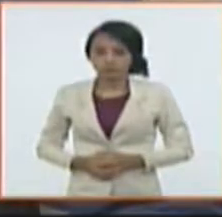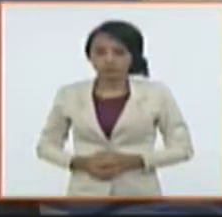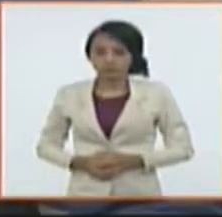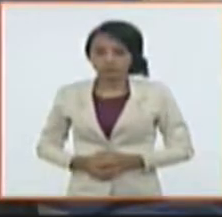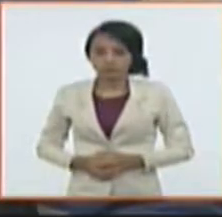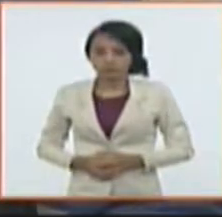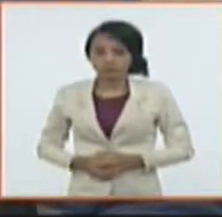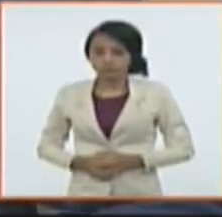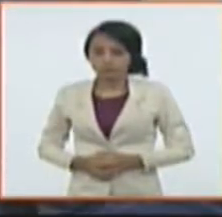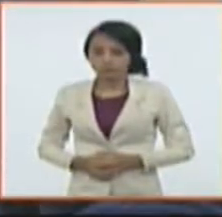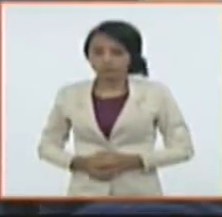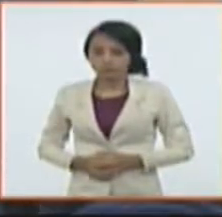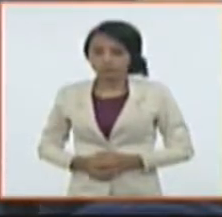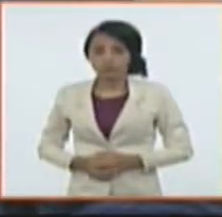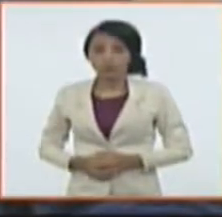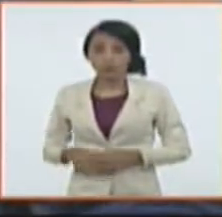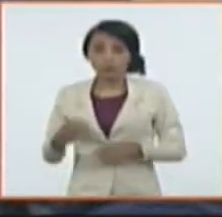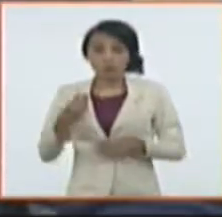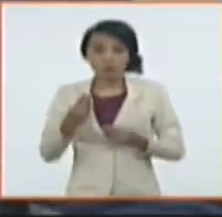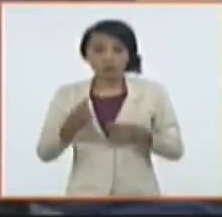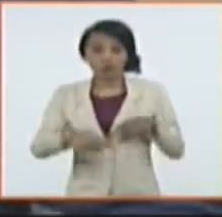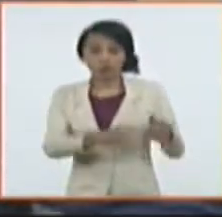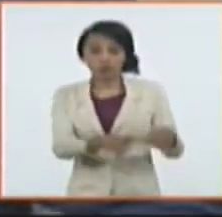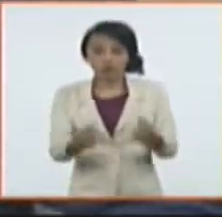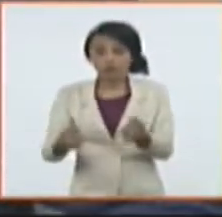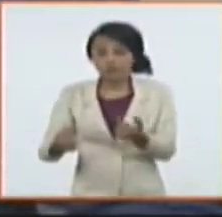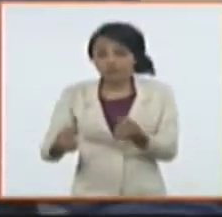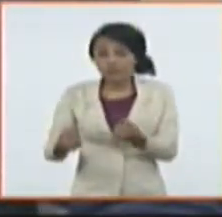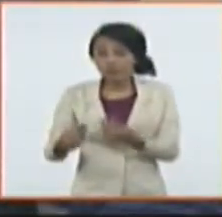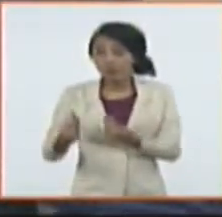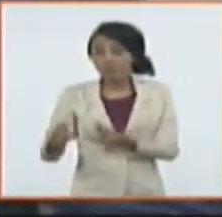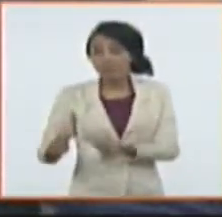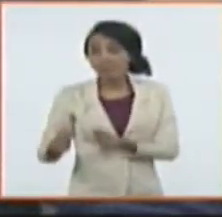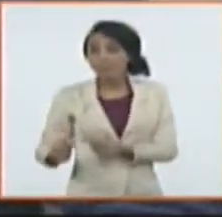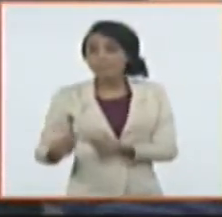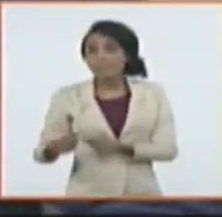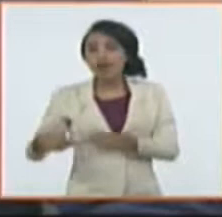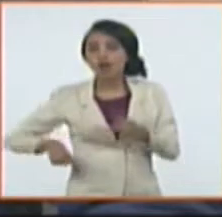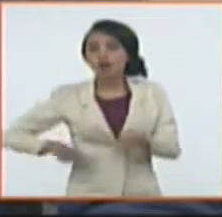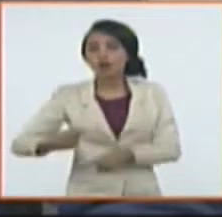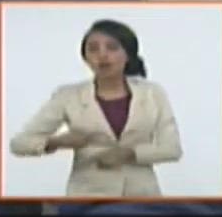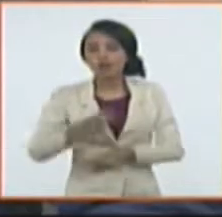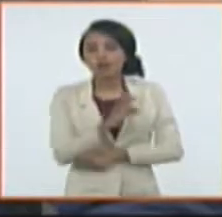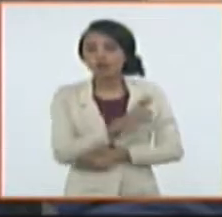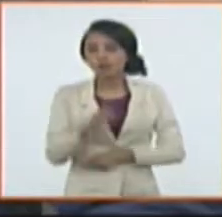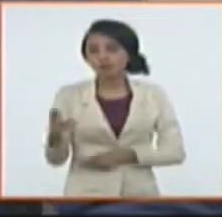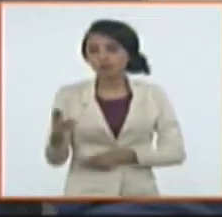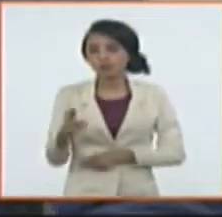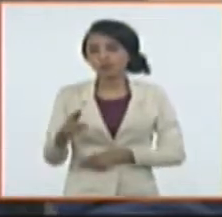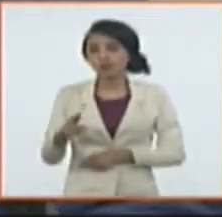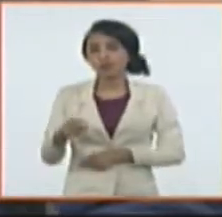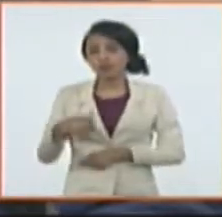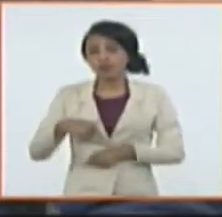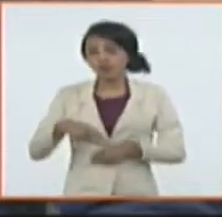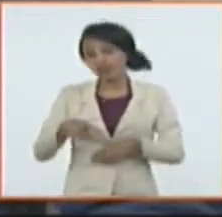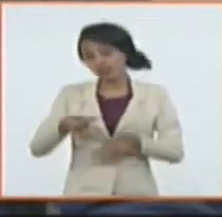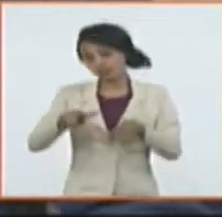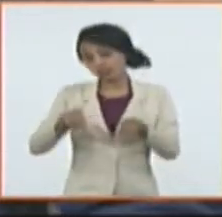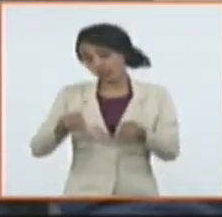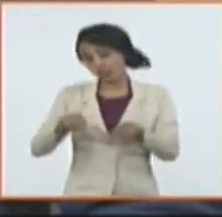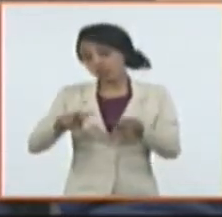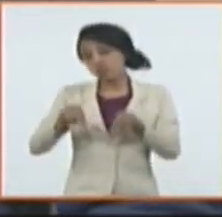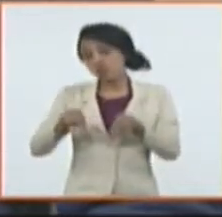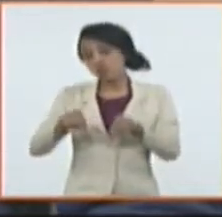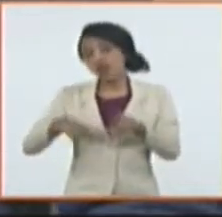recursos financieros para apoyar la contrarrevolución tradicional y la llamada nueva contrarrevolución, y con